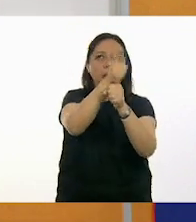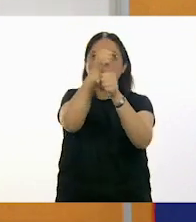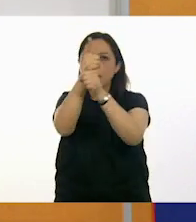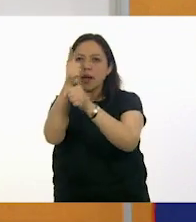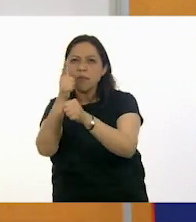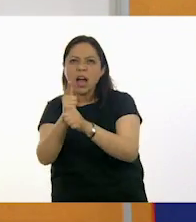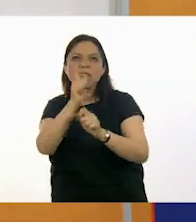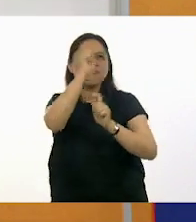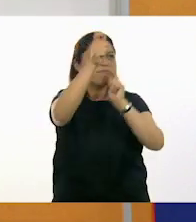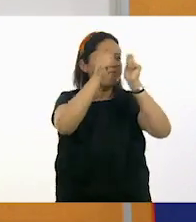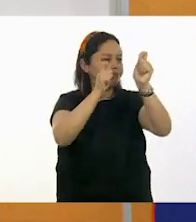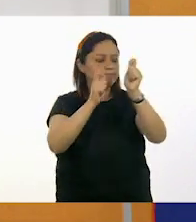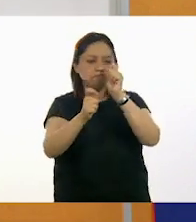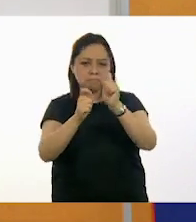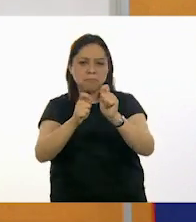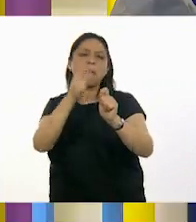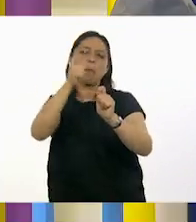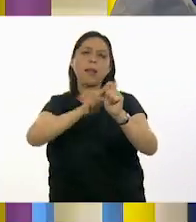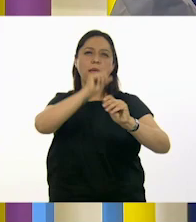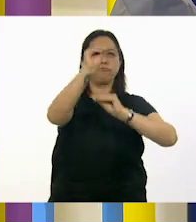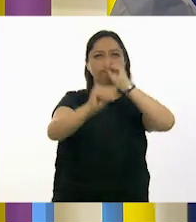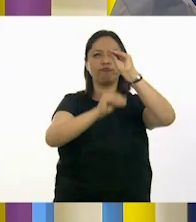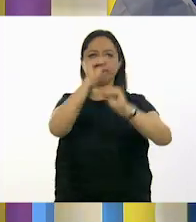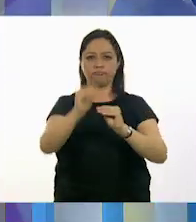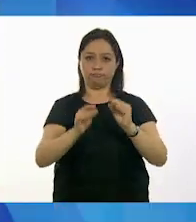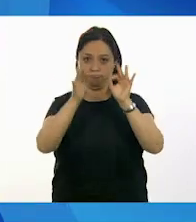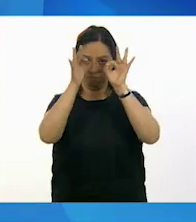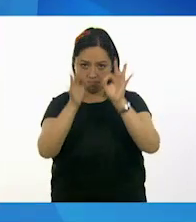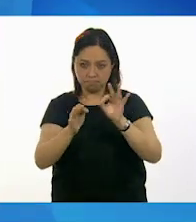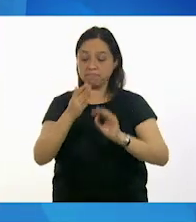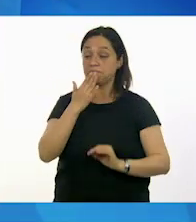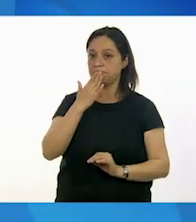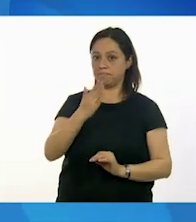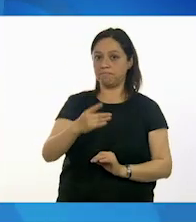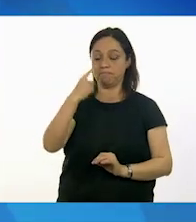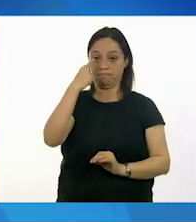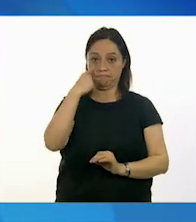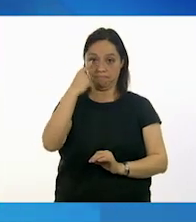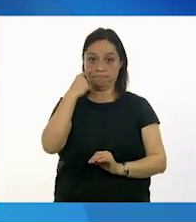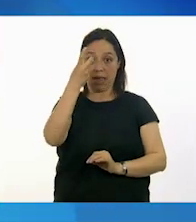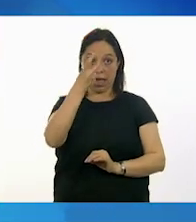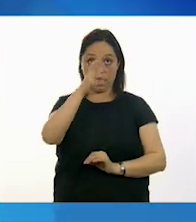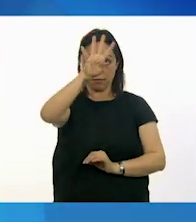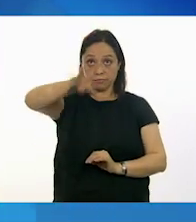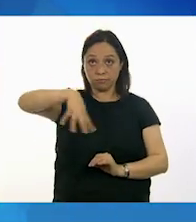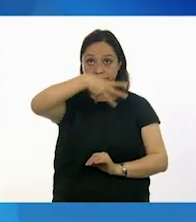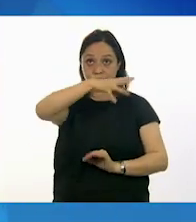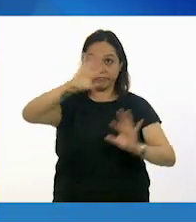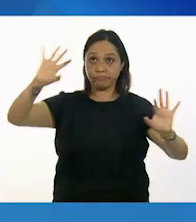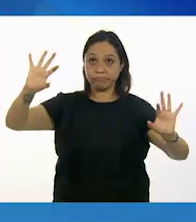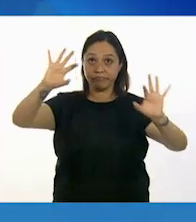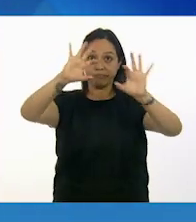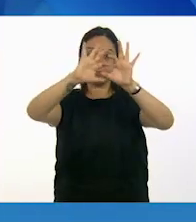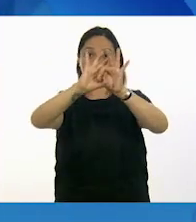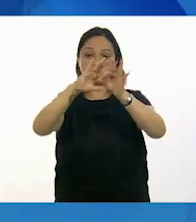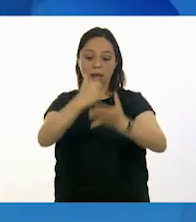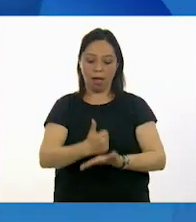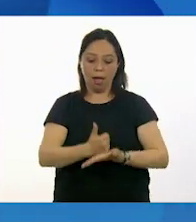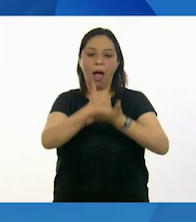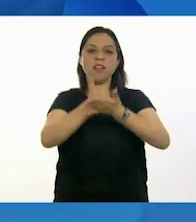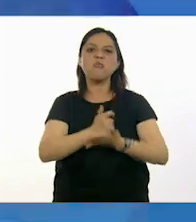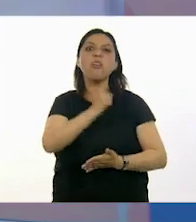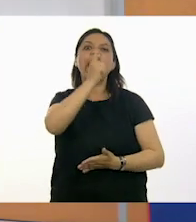poder llenarla y colocarla adecuadamente. Perfecto. Muy bien. La tabla de doble entrada es una tabla que nos permite